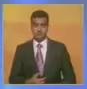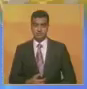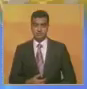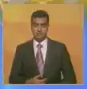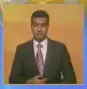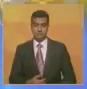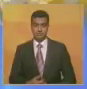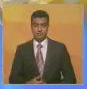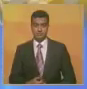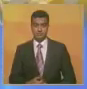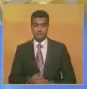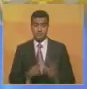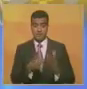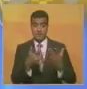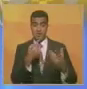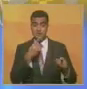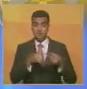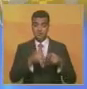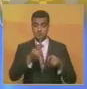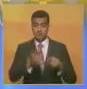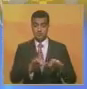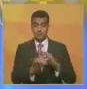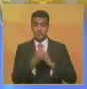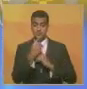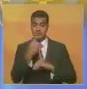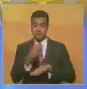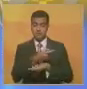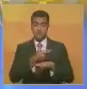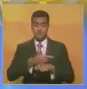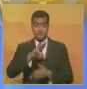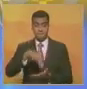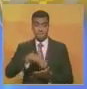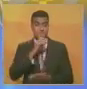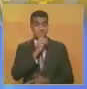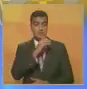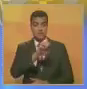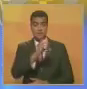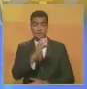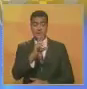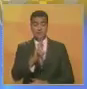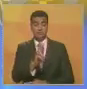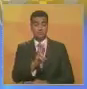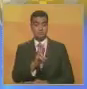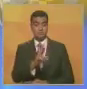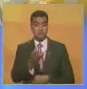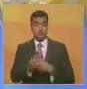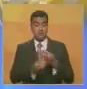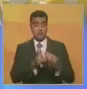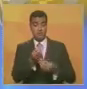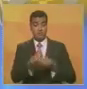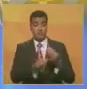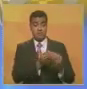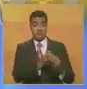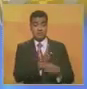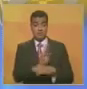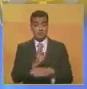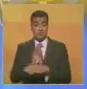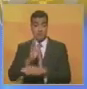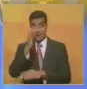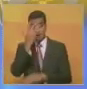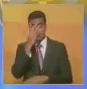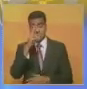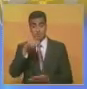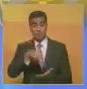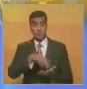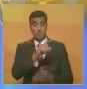diario crítico de Venezuela en su página web informó que el gobernador del estado Miranda Enrique capril radonski activó el dispositivo de seguridad carnavales